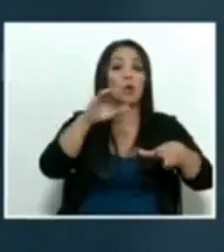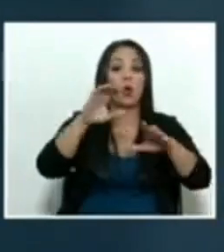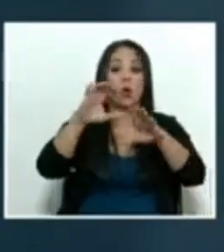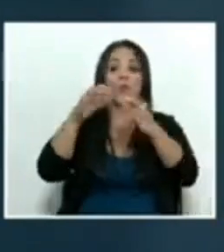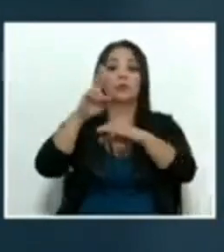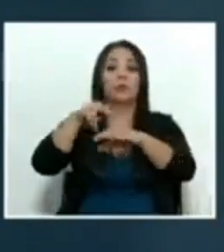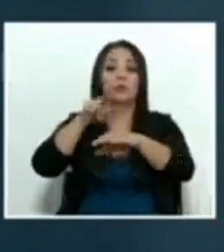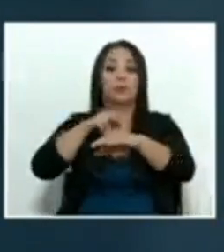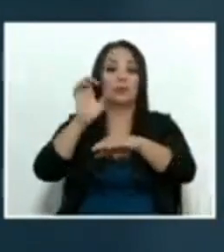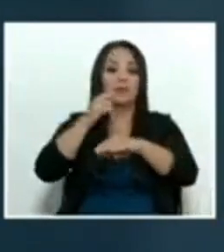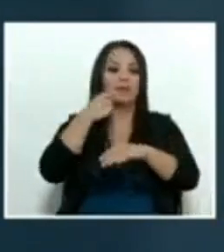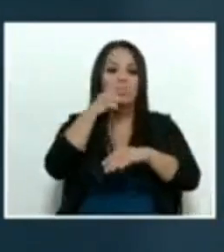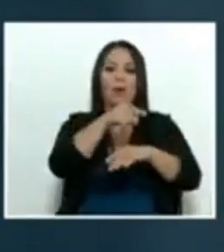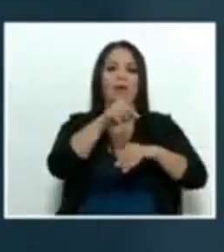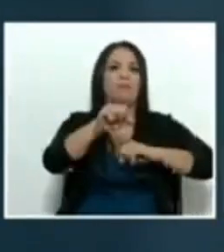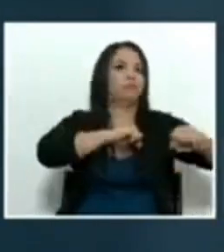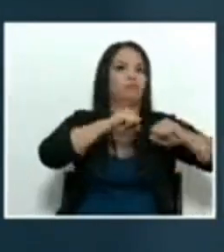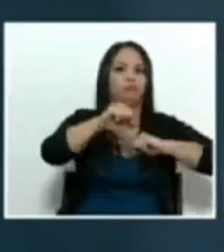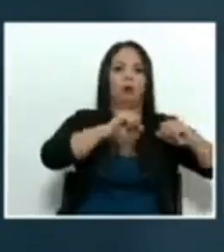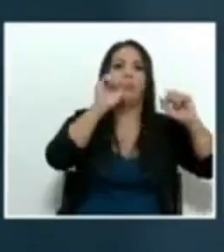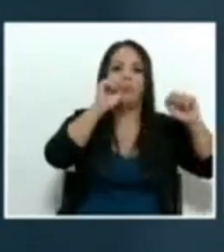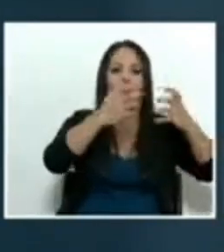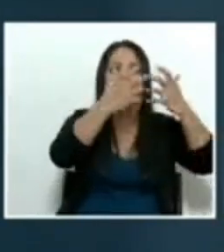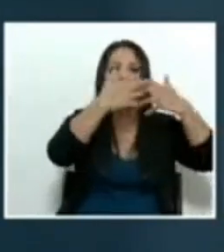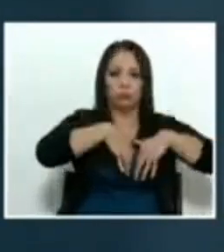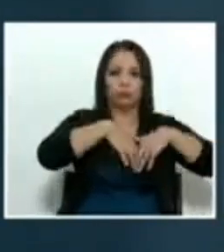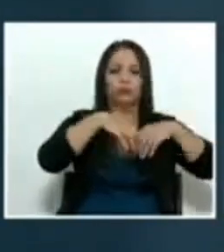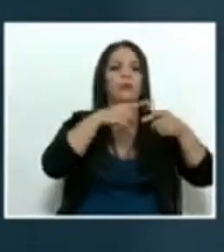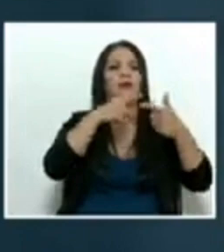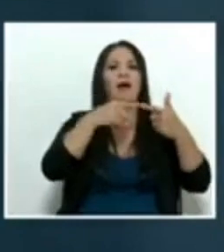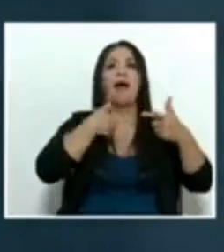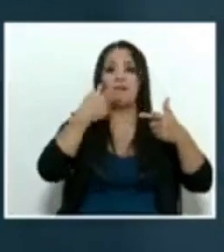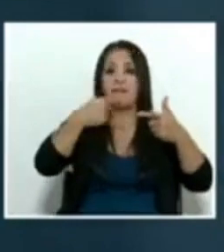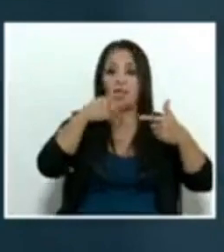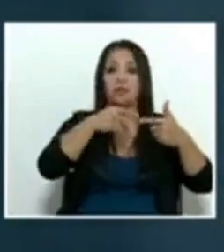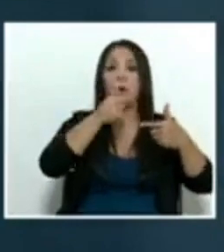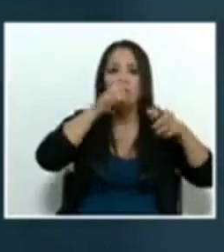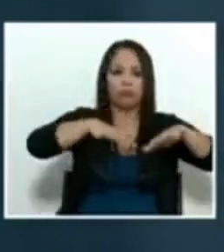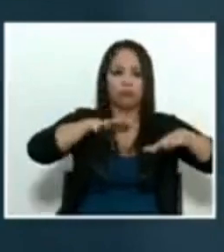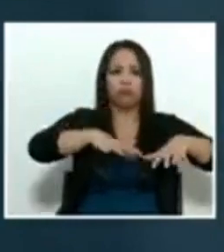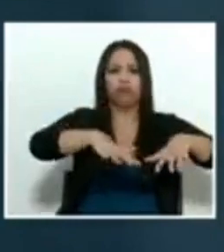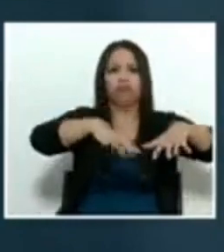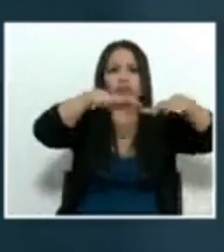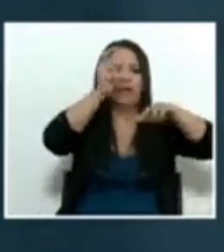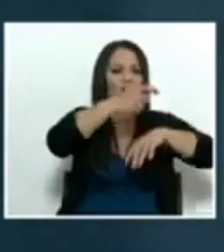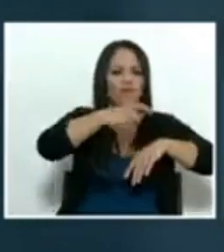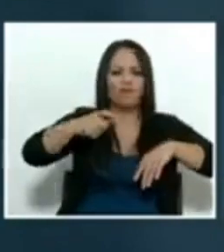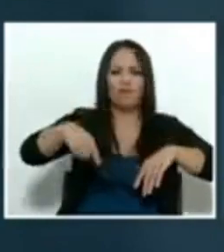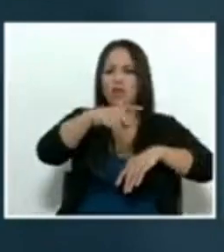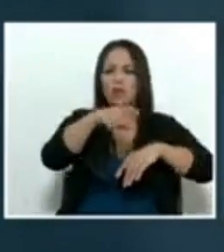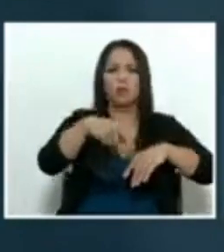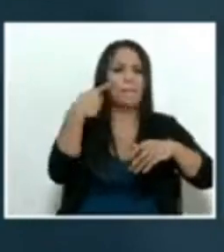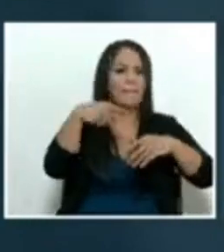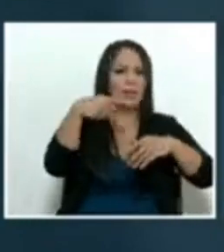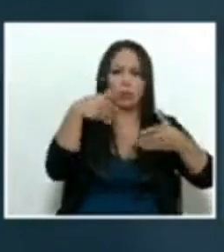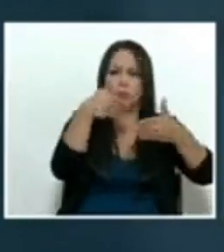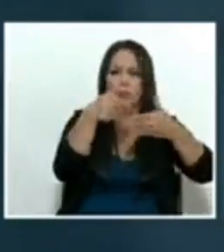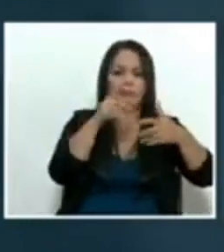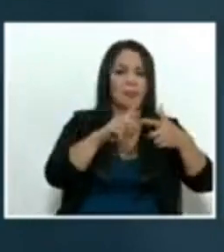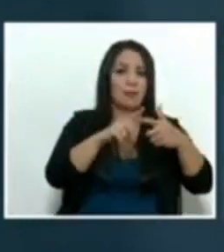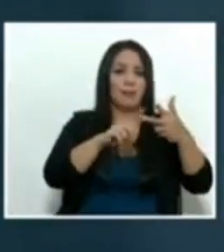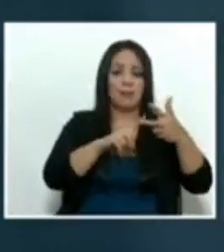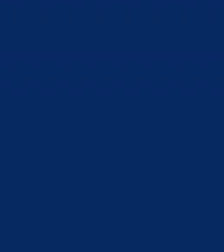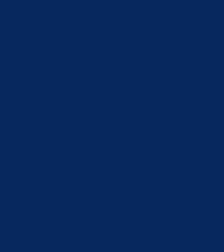Directa como sísmica destructiva, riesgo por inundaciones debido a la cantidad de ríos que atraviesan terrenos y riesgo por